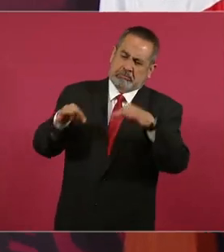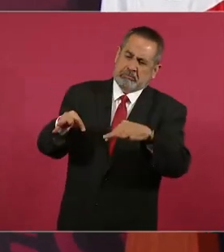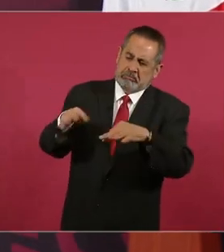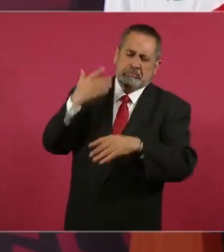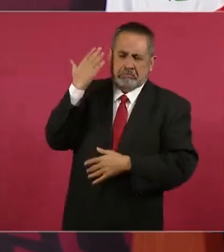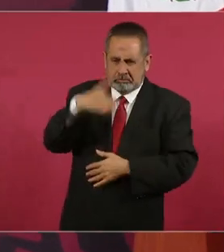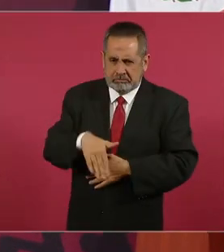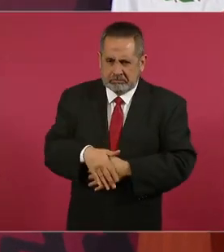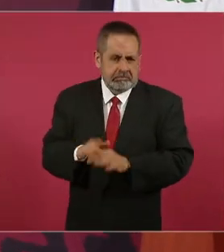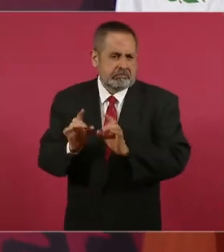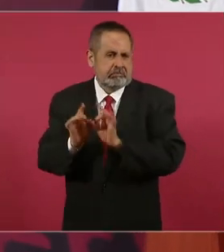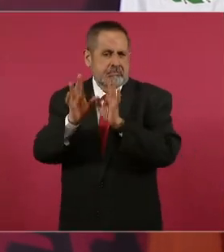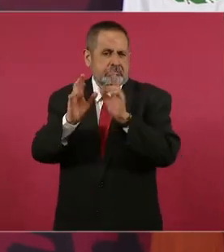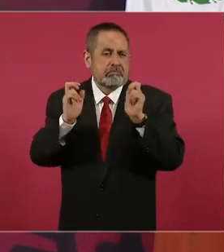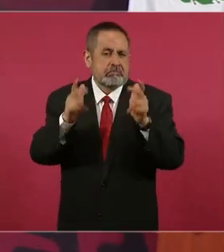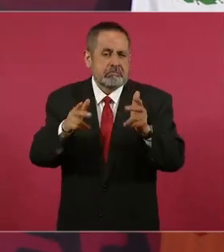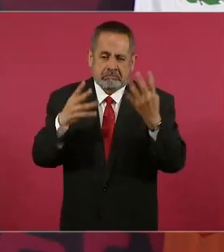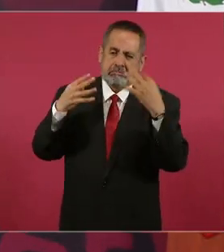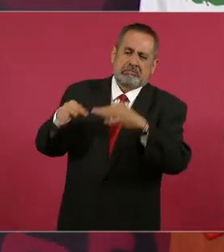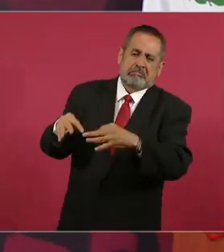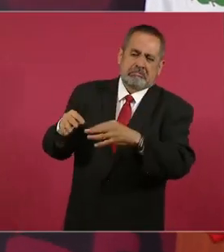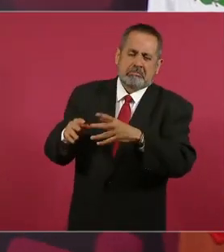se da en Chiapas,